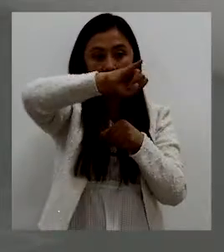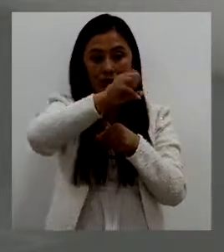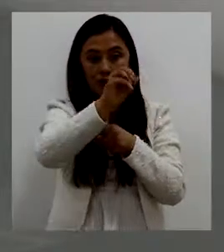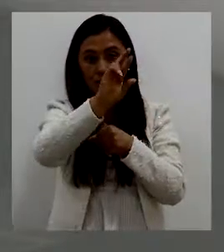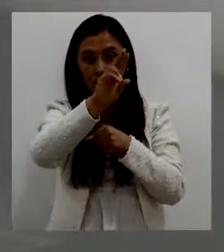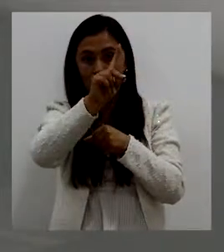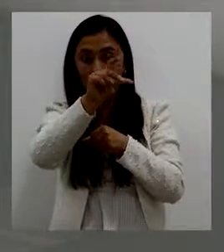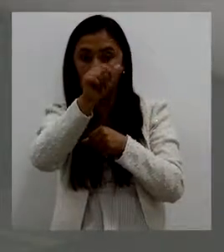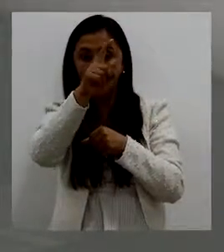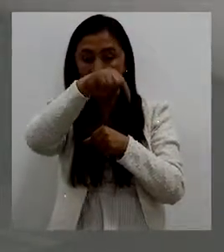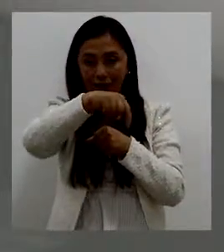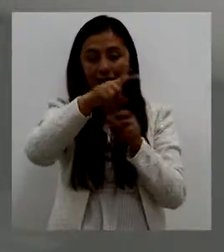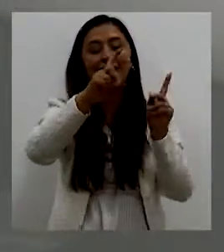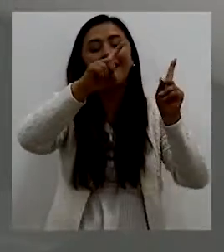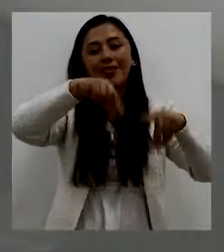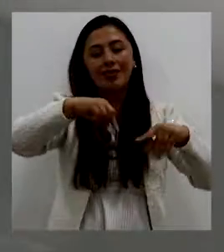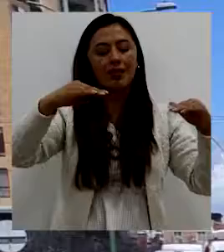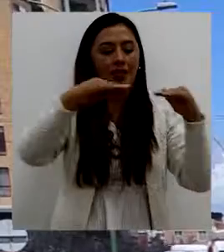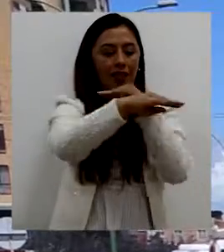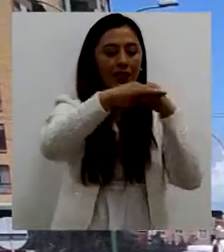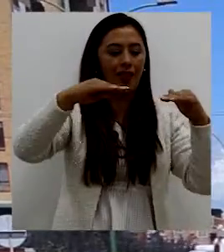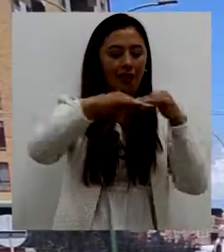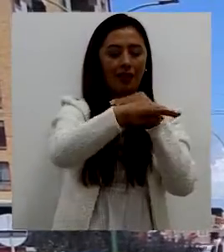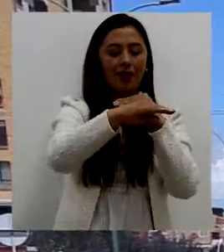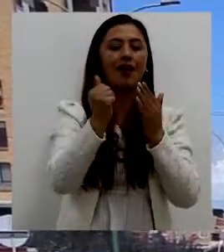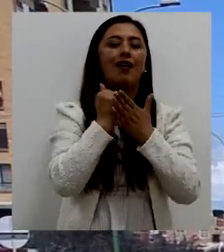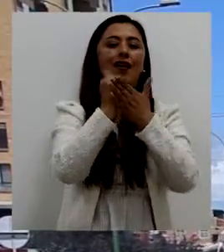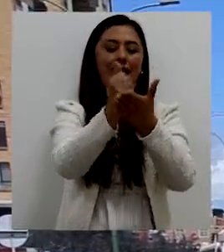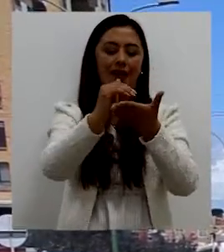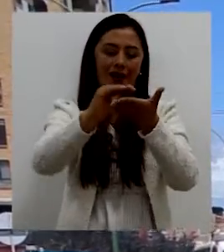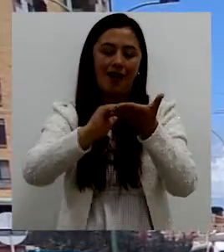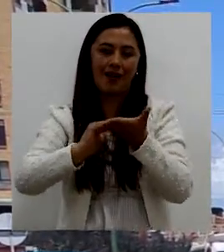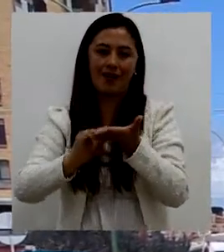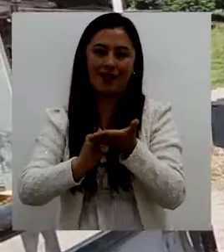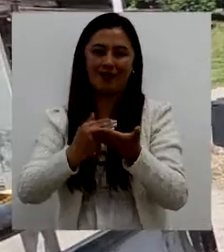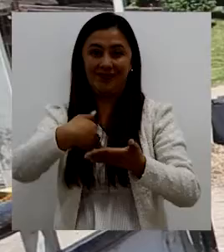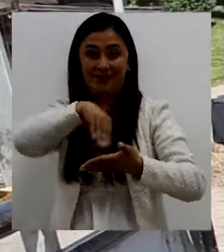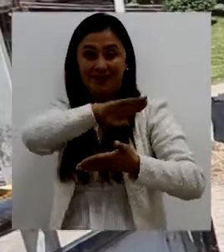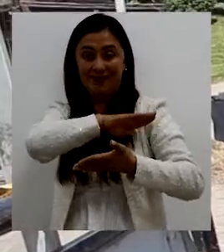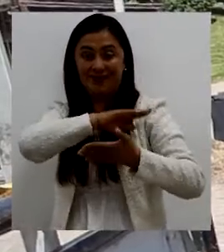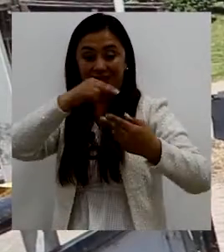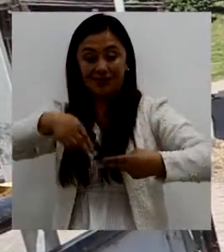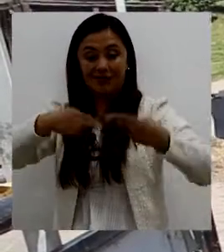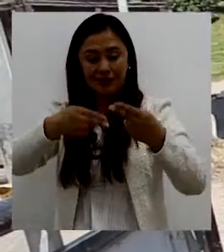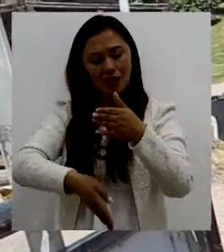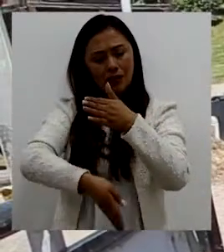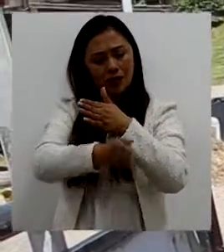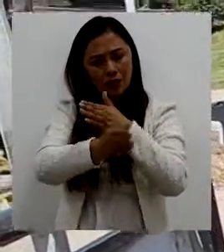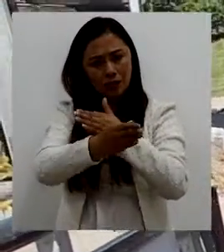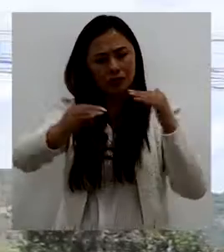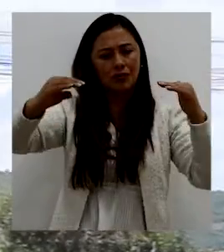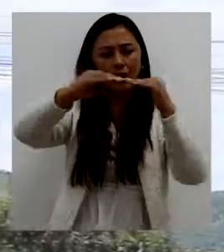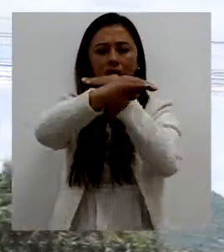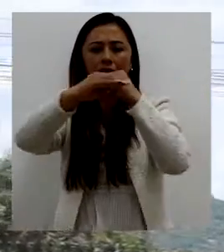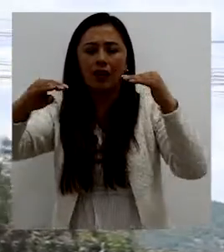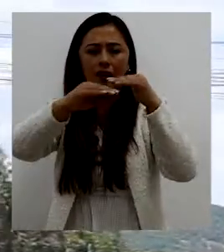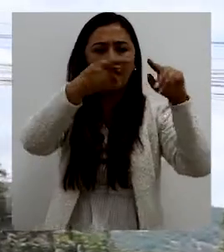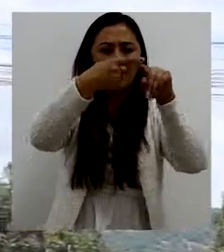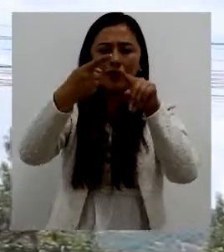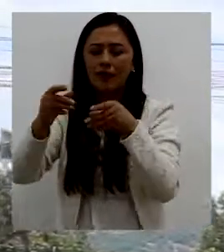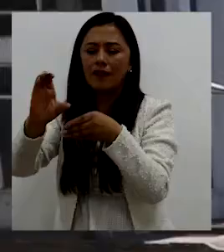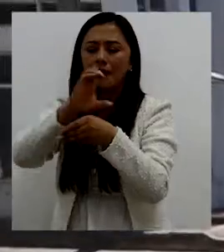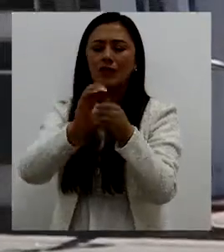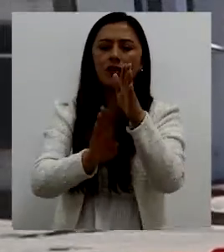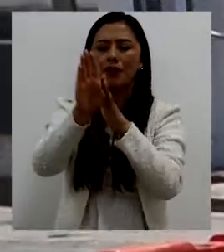Jordán para pavimentarla posteriormente. Con estas obras, la administración de Pablo Emilio Cepeda continúa velando por el bienestar y